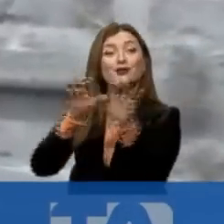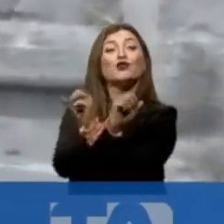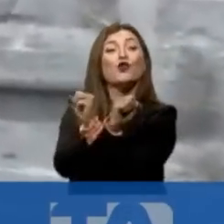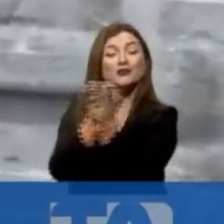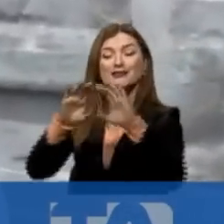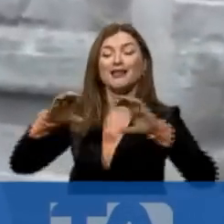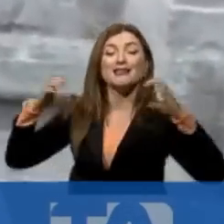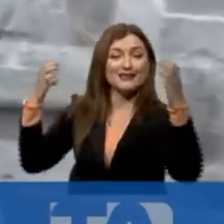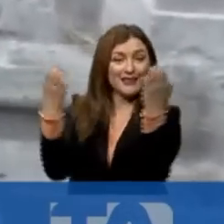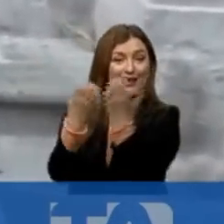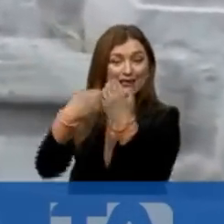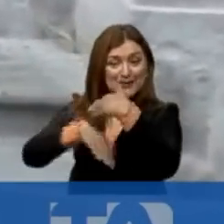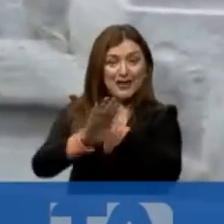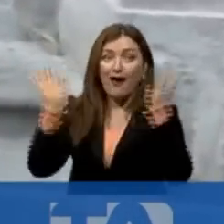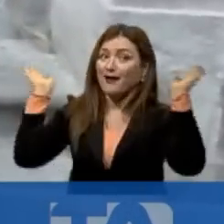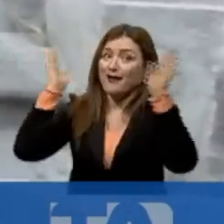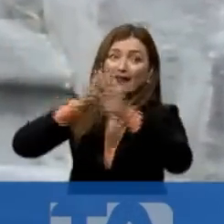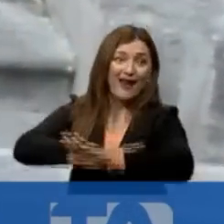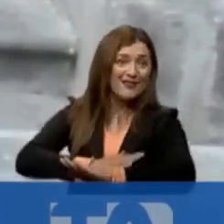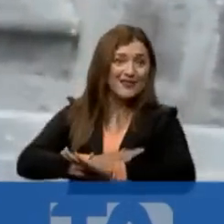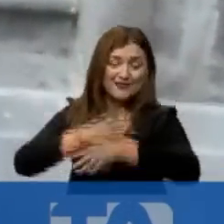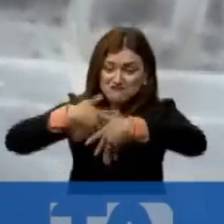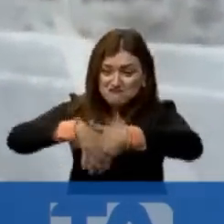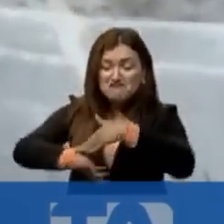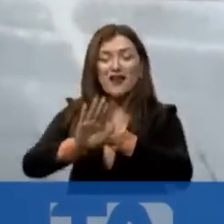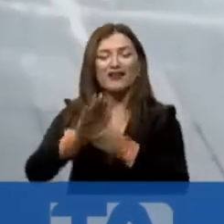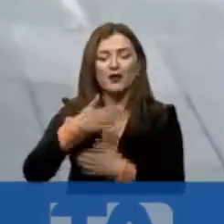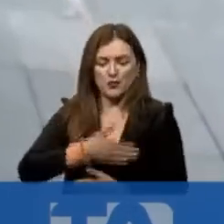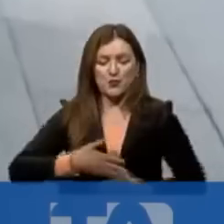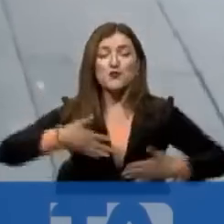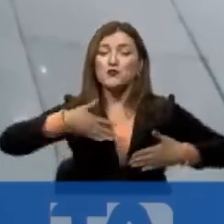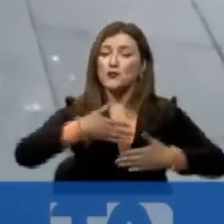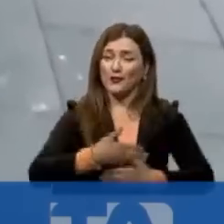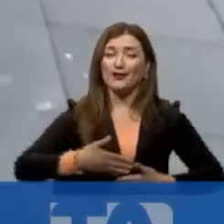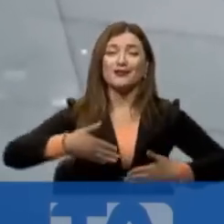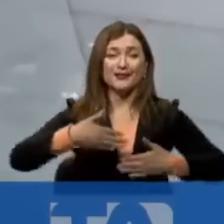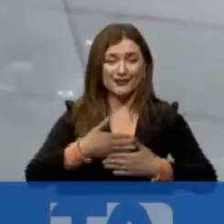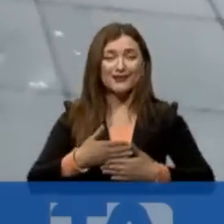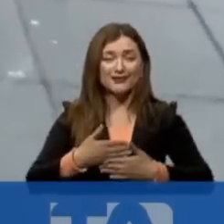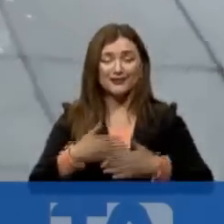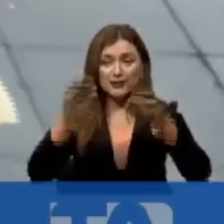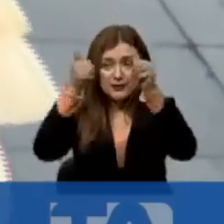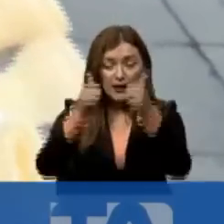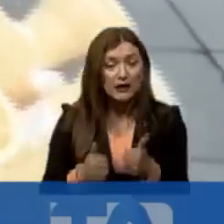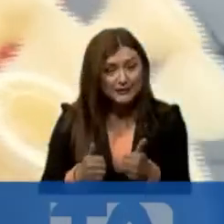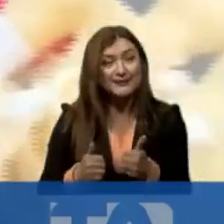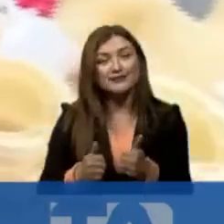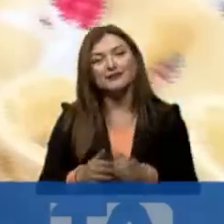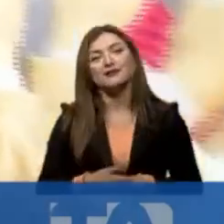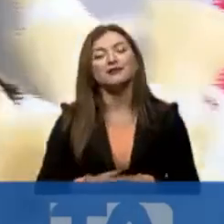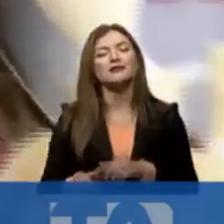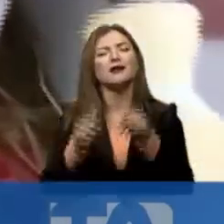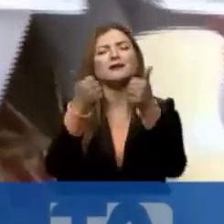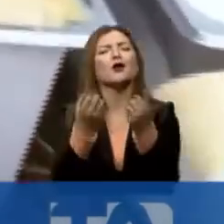el estadio, totalmente gratuito para que todos disfrutemos conciertos, para que disfrutemos de nuestros artistas. Van a estar